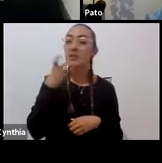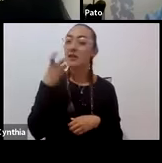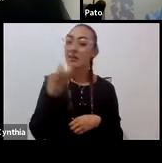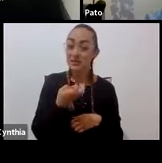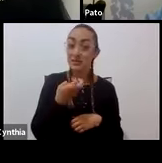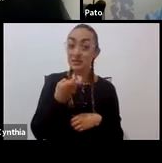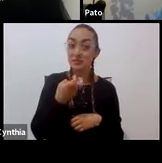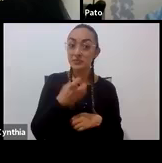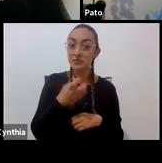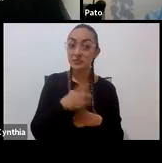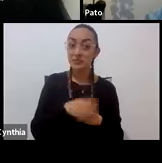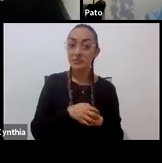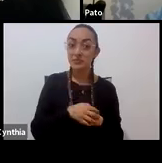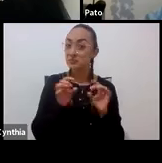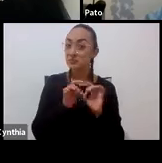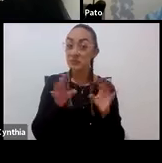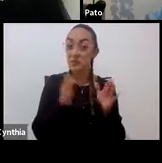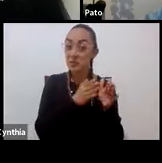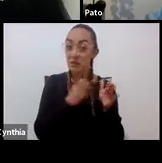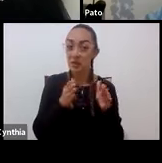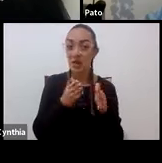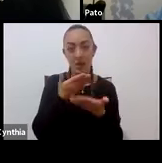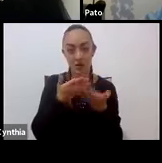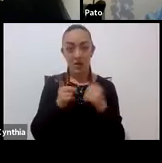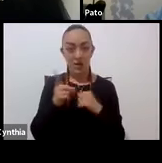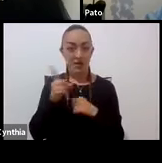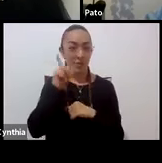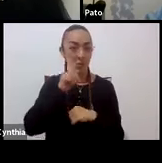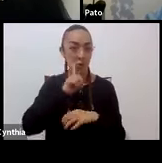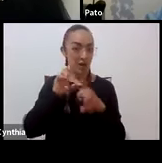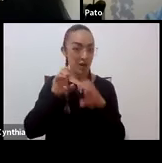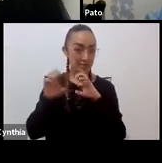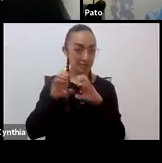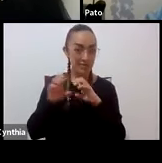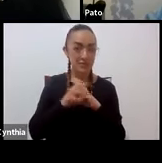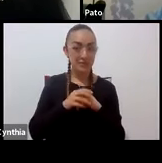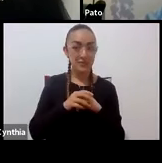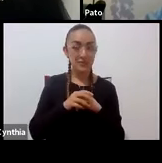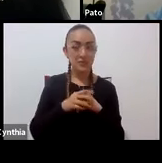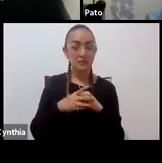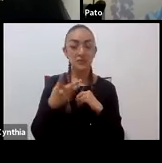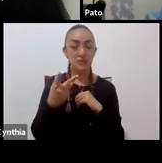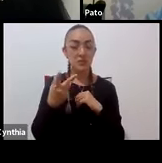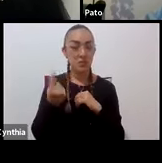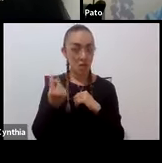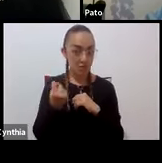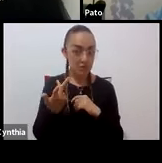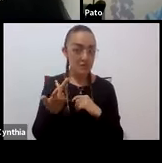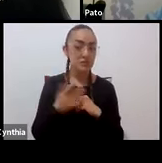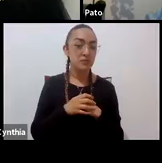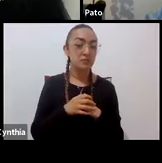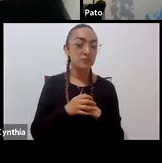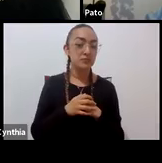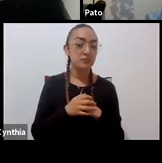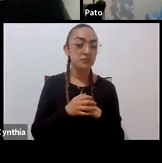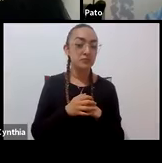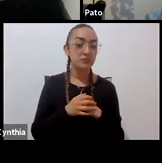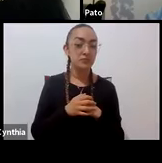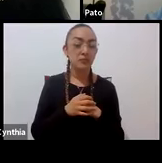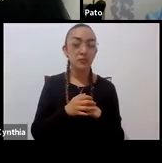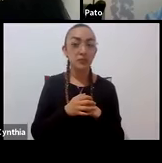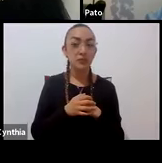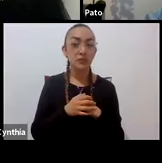bueno, ahora esta plomera es entrevistada por Televisa, en fin, la siguiente vez